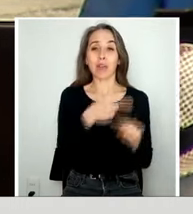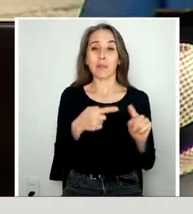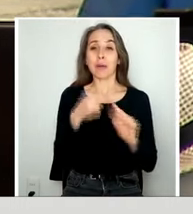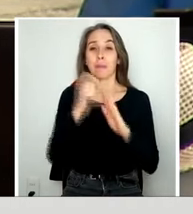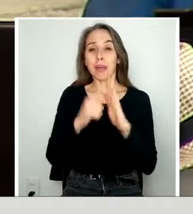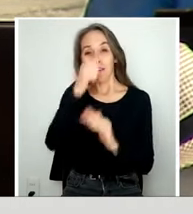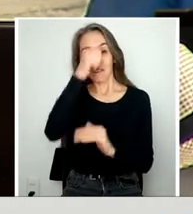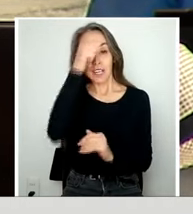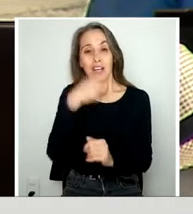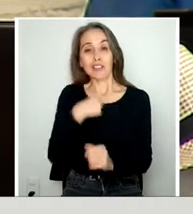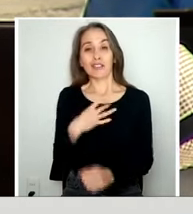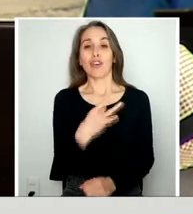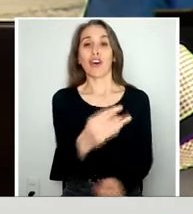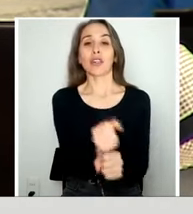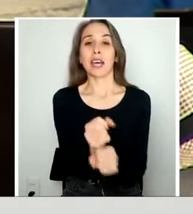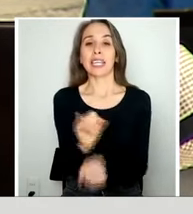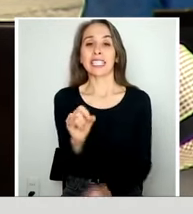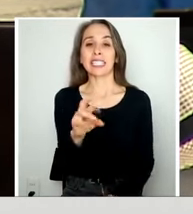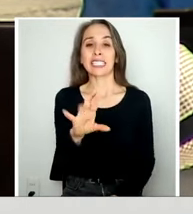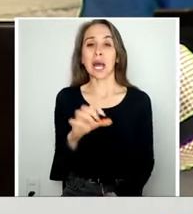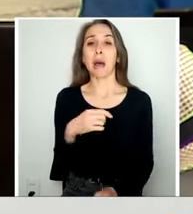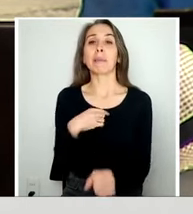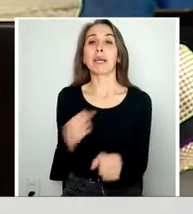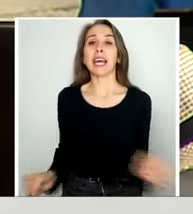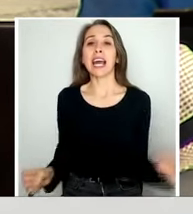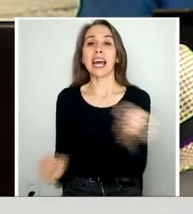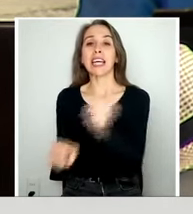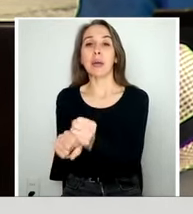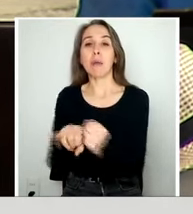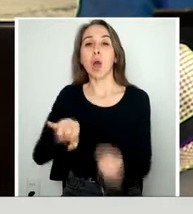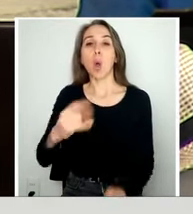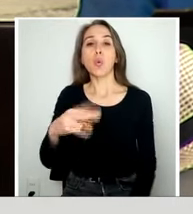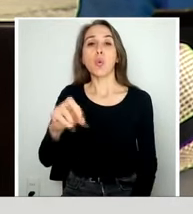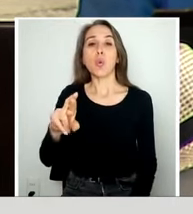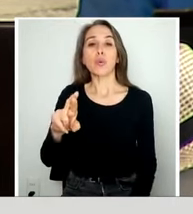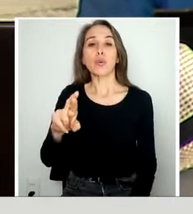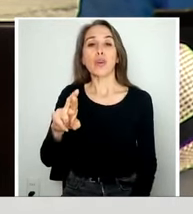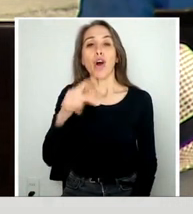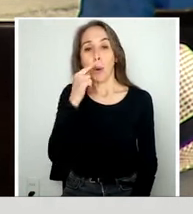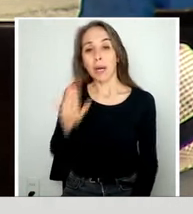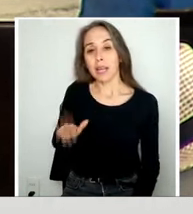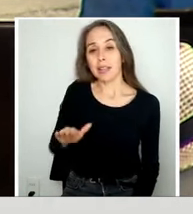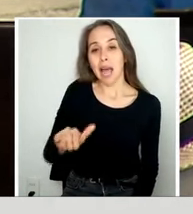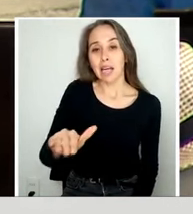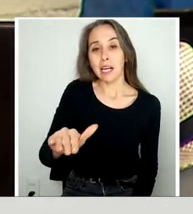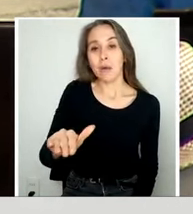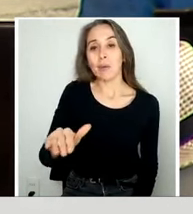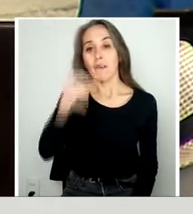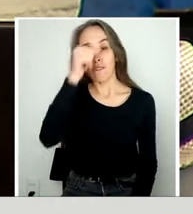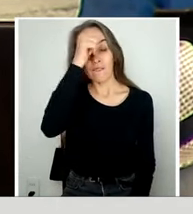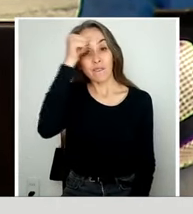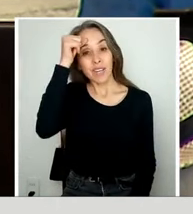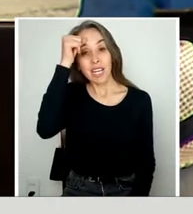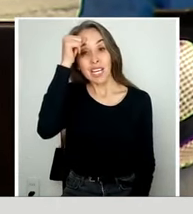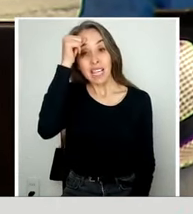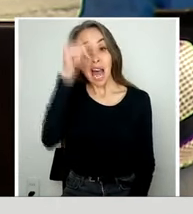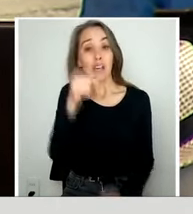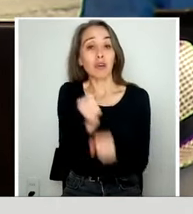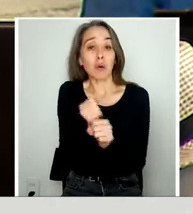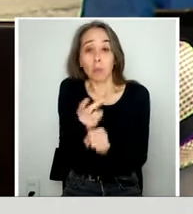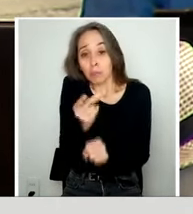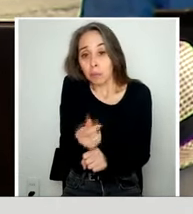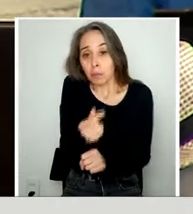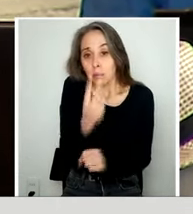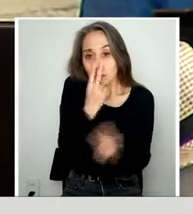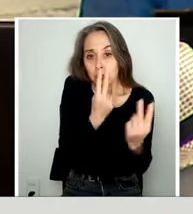reemplazando el Junior de un isapre en la comuna de talcahuano y me bastó ese verano para darme cuenta junto con los funcionarios